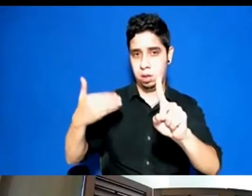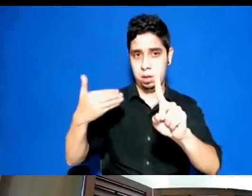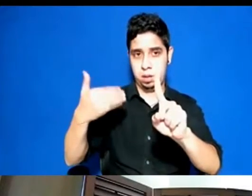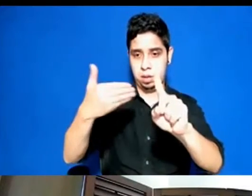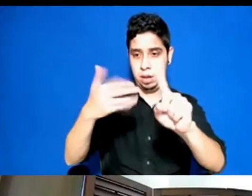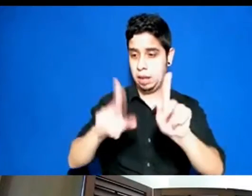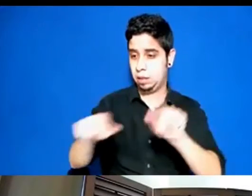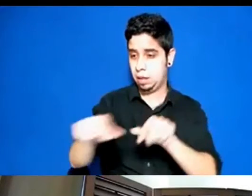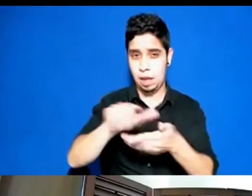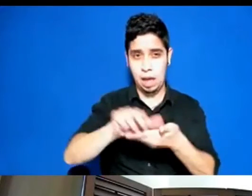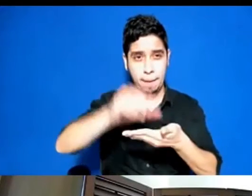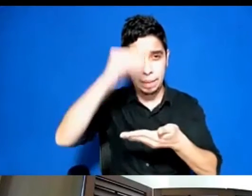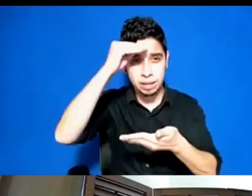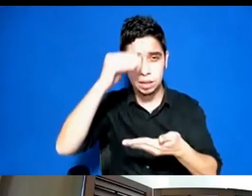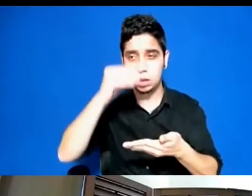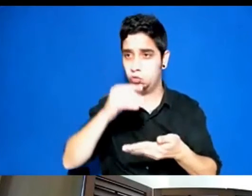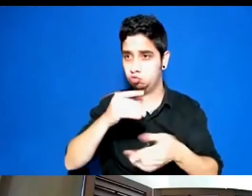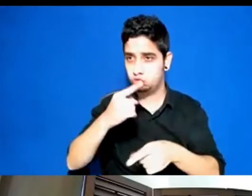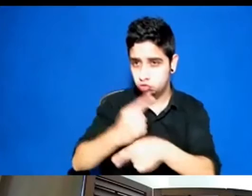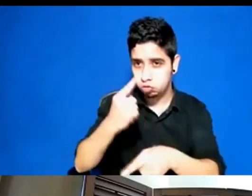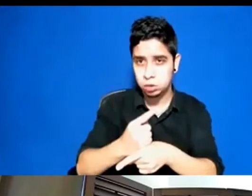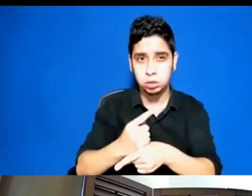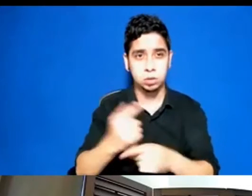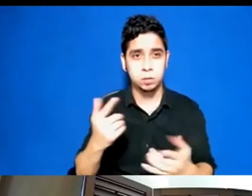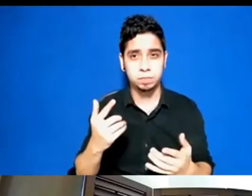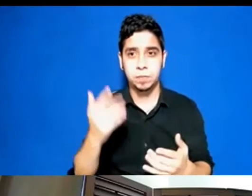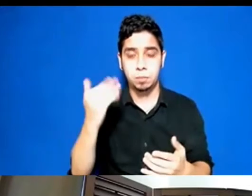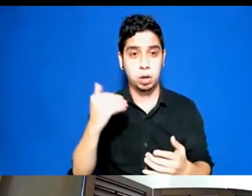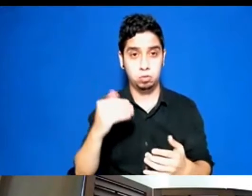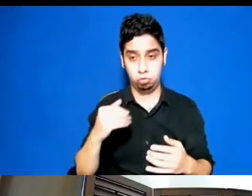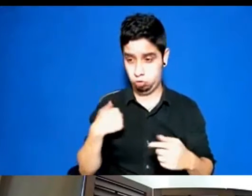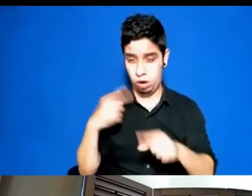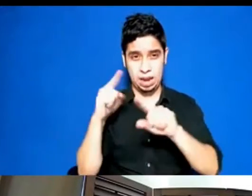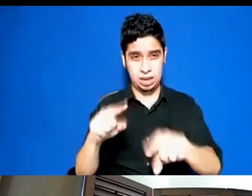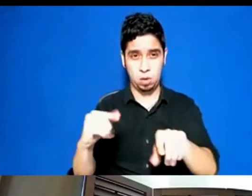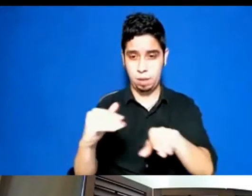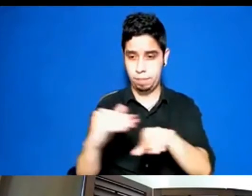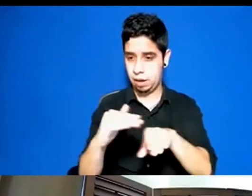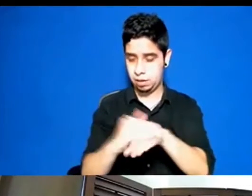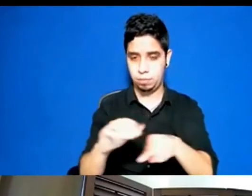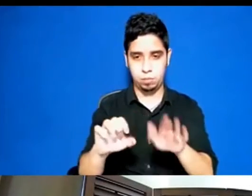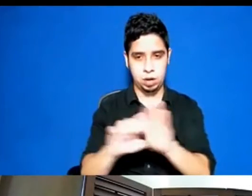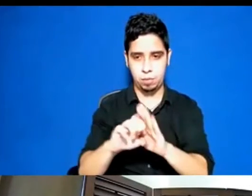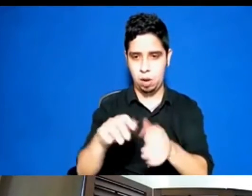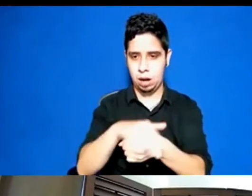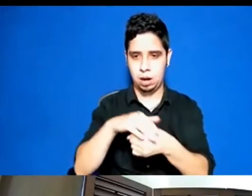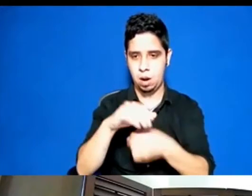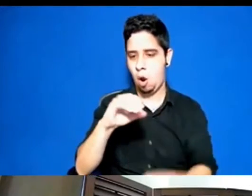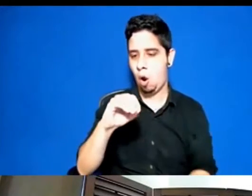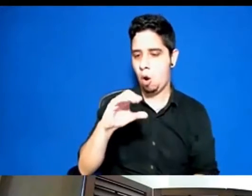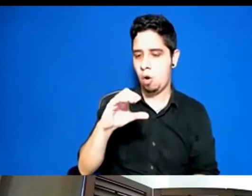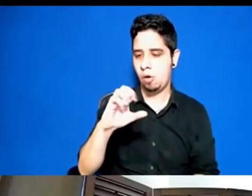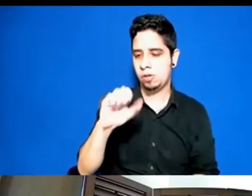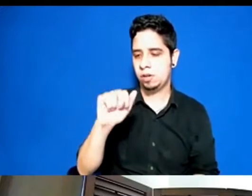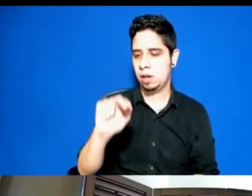conciencia del pueblo, ¿no? Que tan pronto dicen, no, porque yo he ido a la playa en Ocean Park precisamente, o había ido,